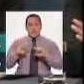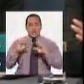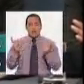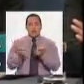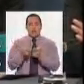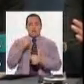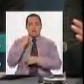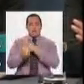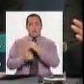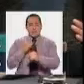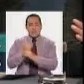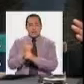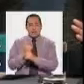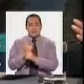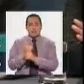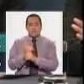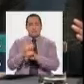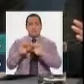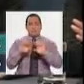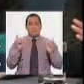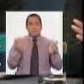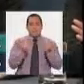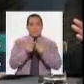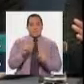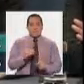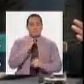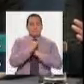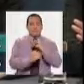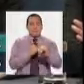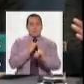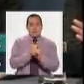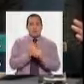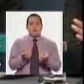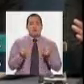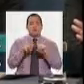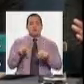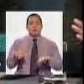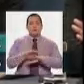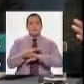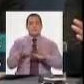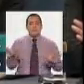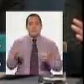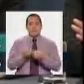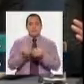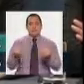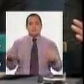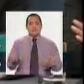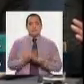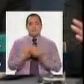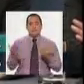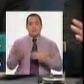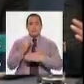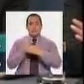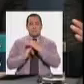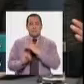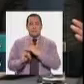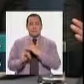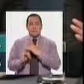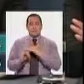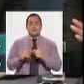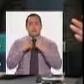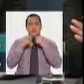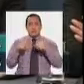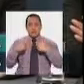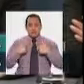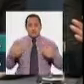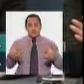Corte Interamericana o a la Comisión Interamericana cuando se han agotado las instancias internas. Y